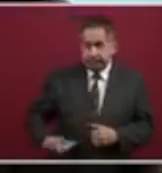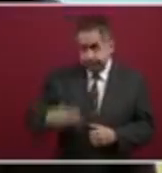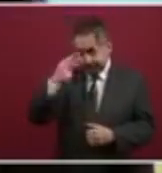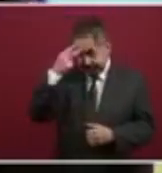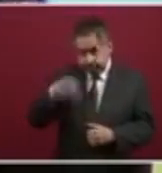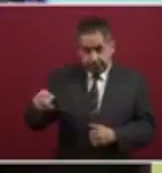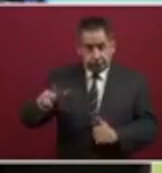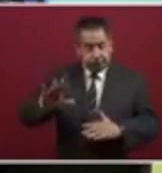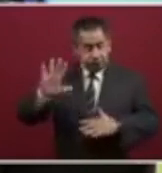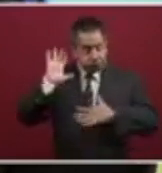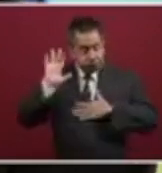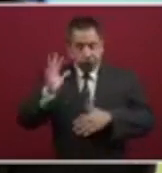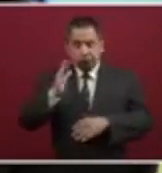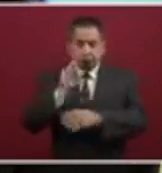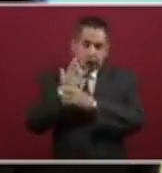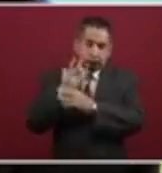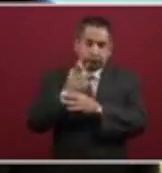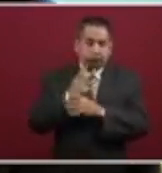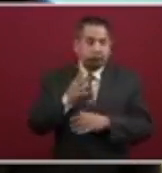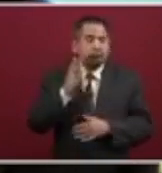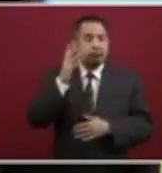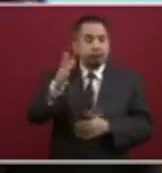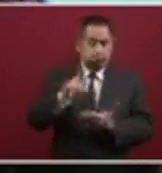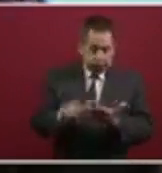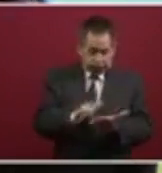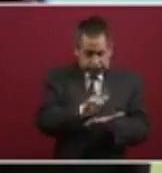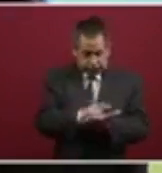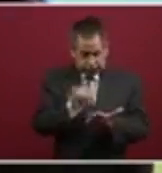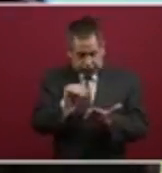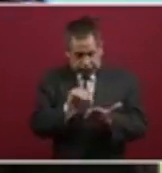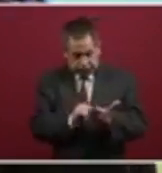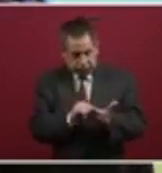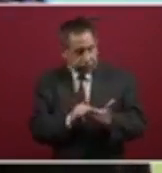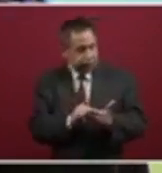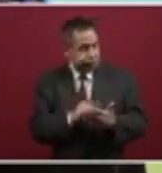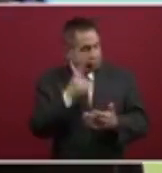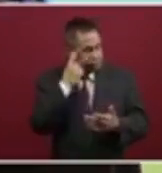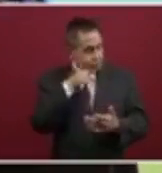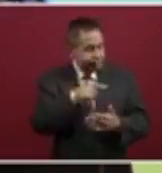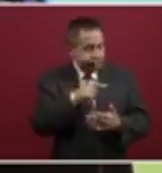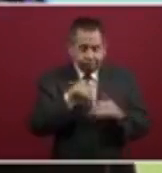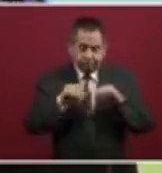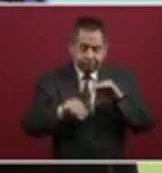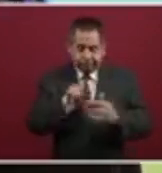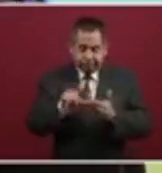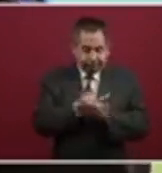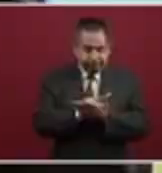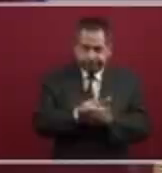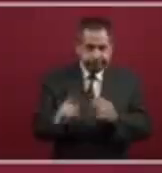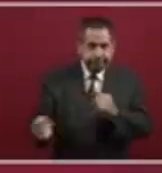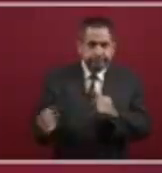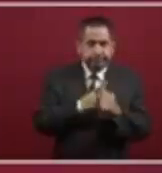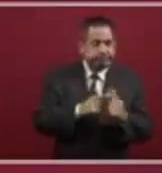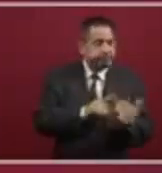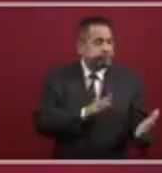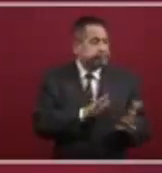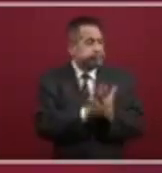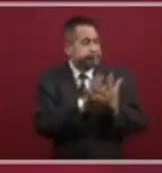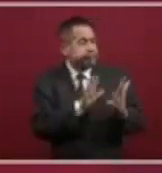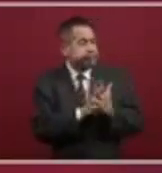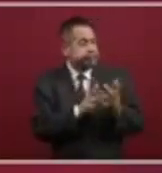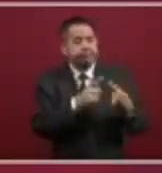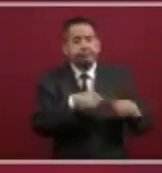nunca más una reforma educativa sin la participación de las maestras y de los